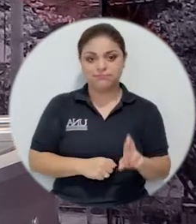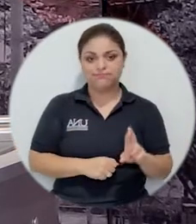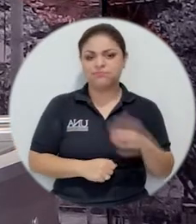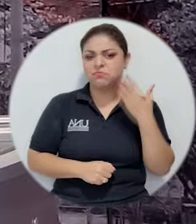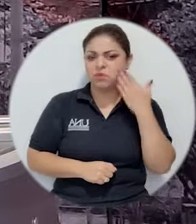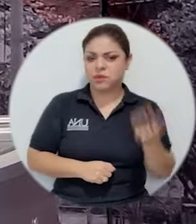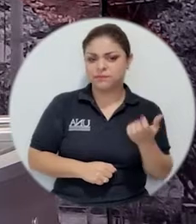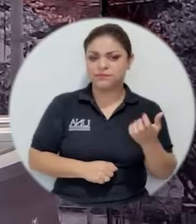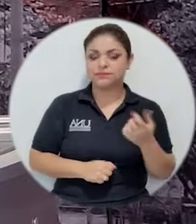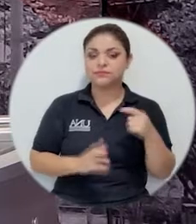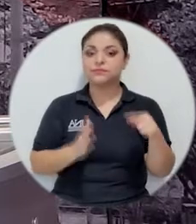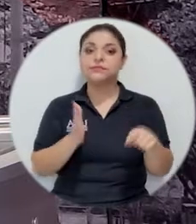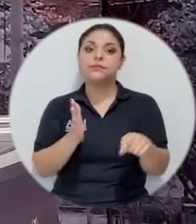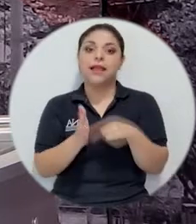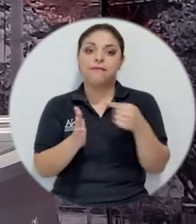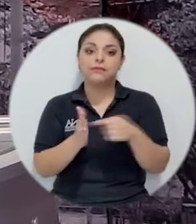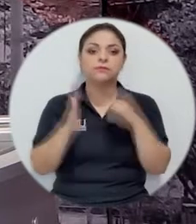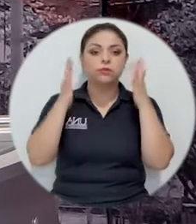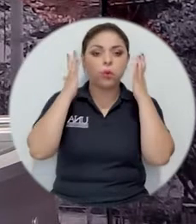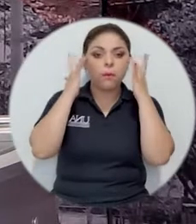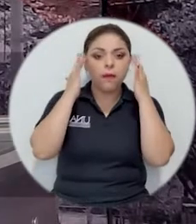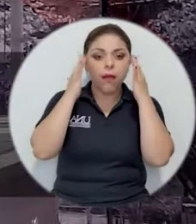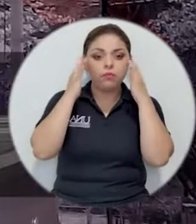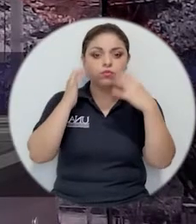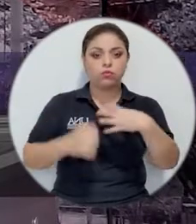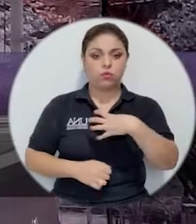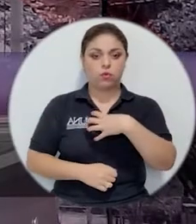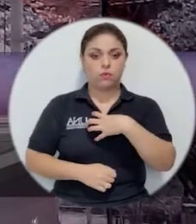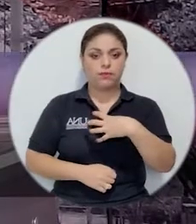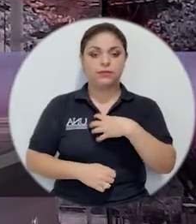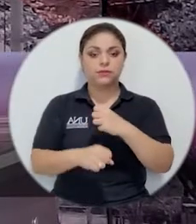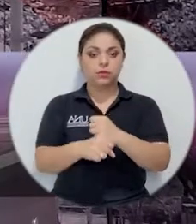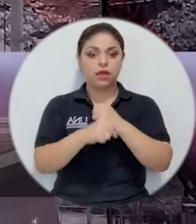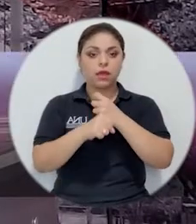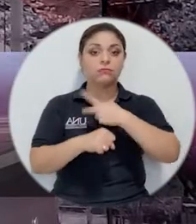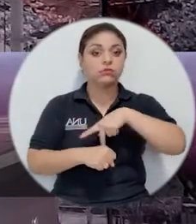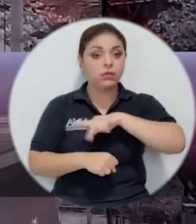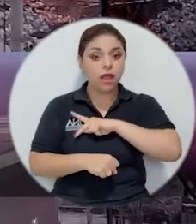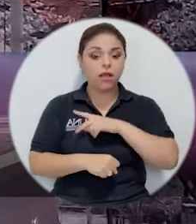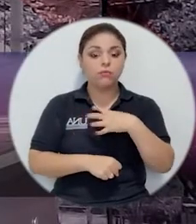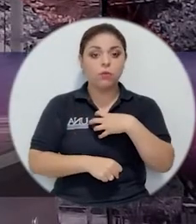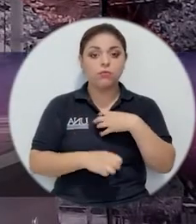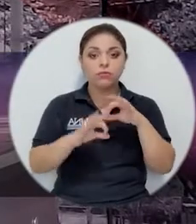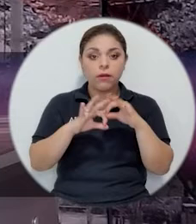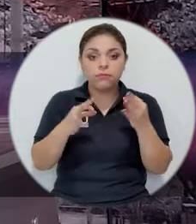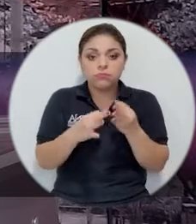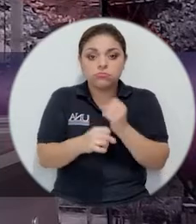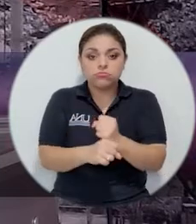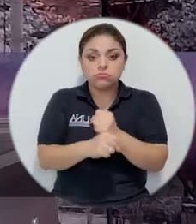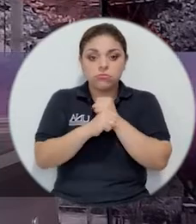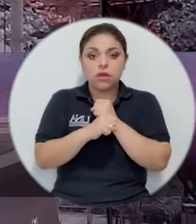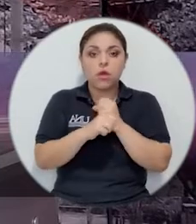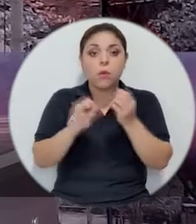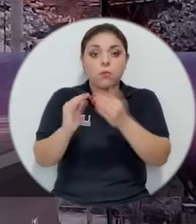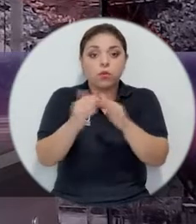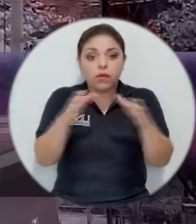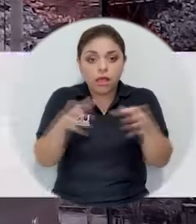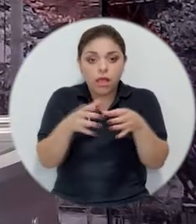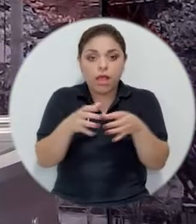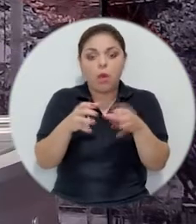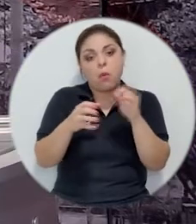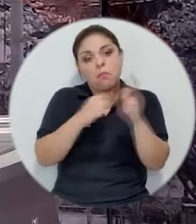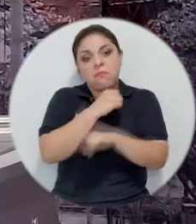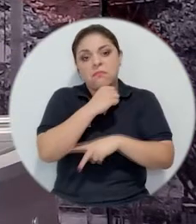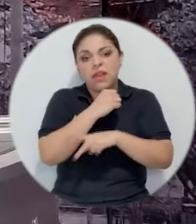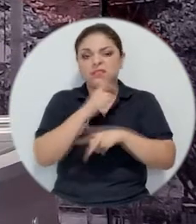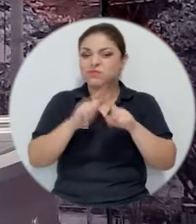veces nos preocupamos por nuestra seguridad personal, la de nuestra familia, la comunidad en que vivimos e incluso en el país. Pero